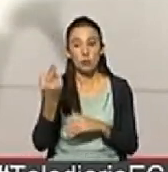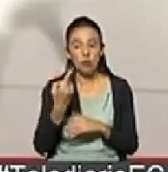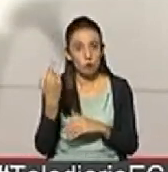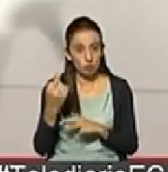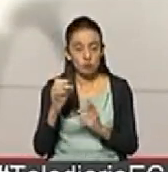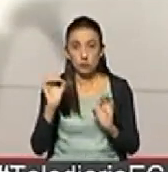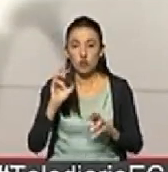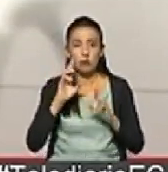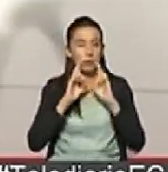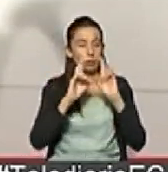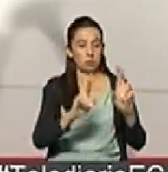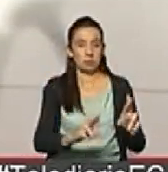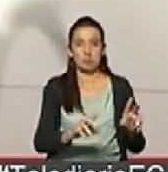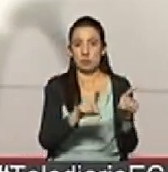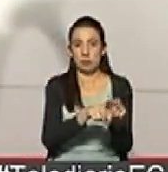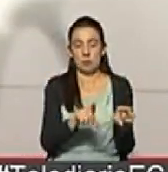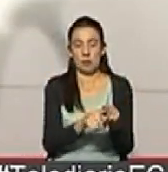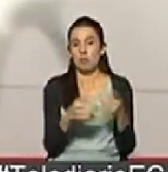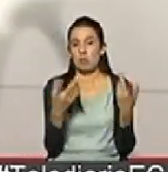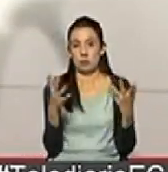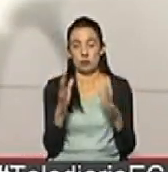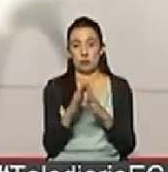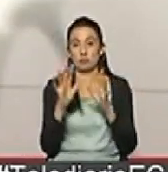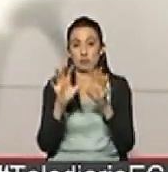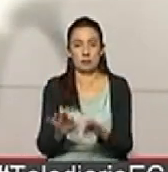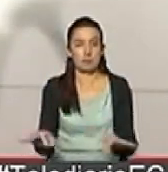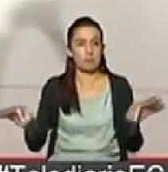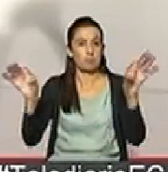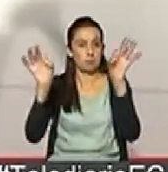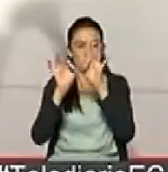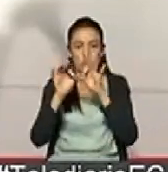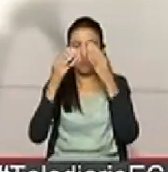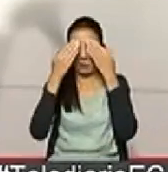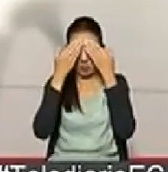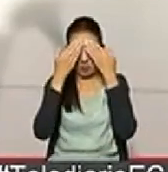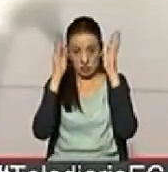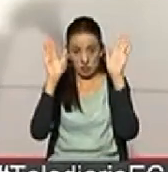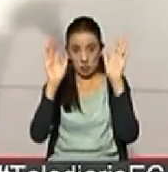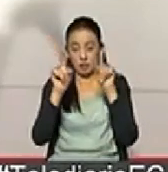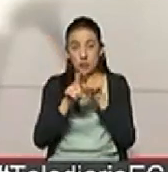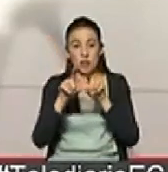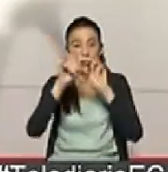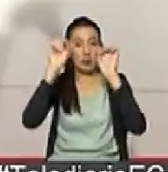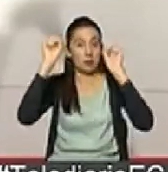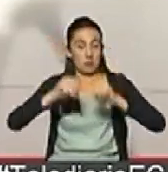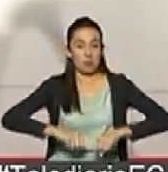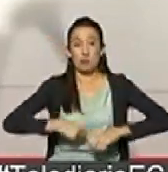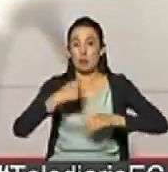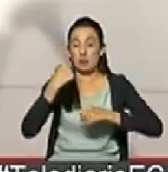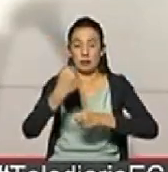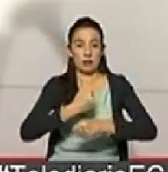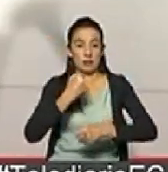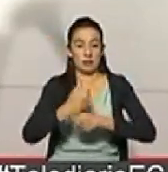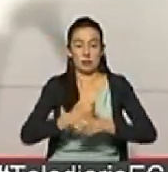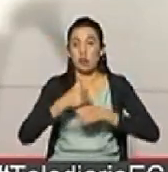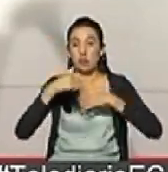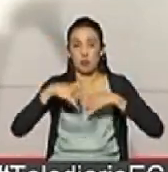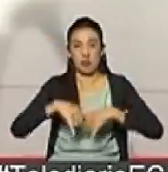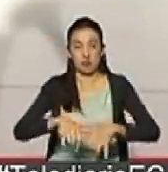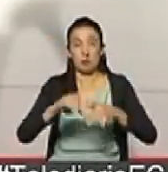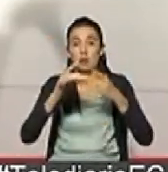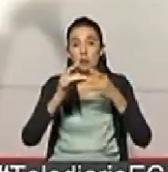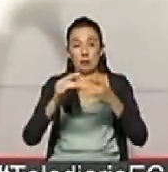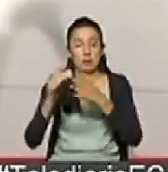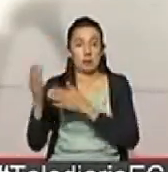la respuesta de todos, y por eso es que es importante abrir la mente y abrir las posibilidades, trabajar con los profesionales que nos puedan